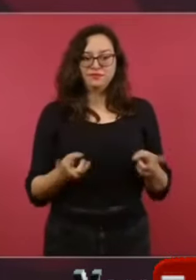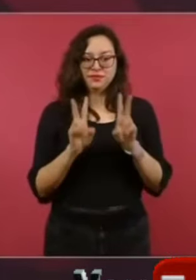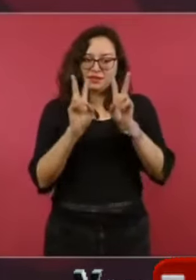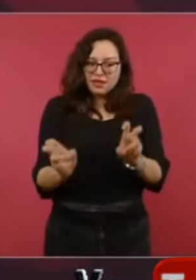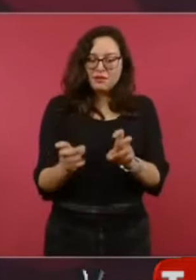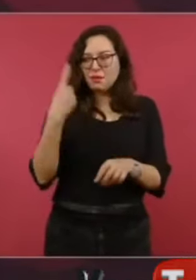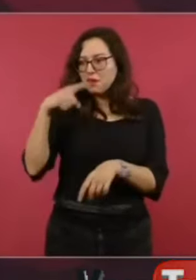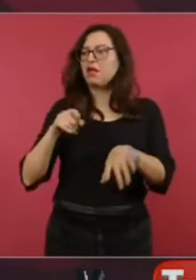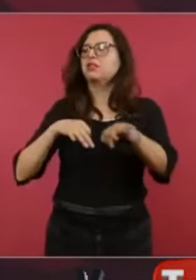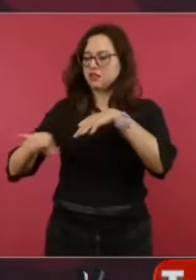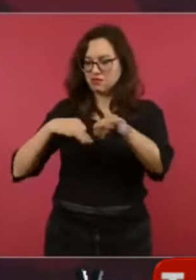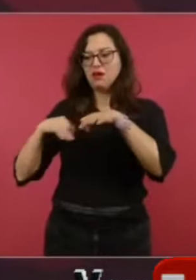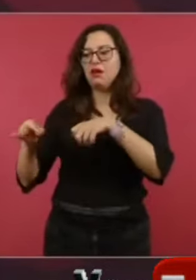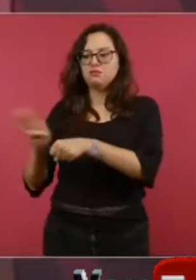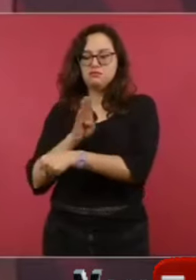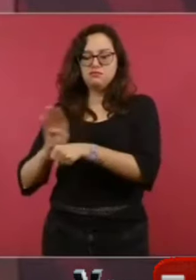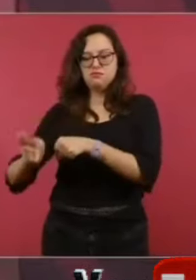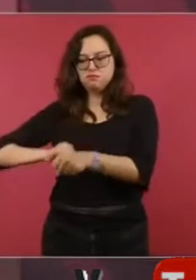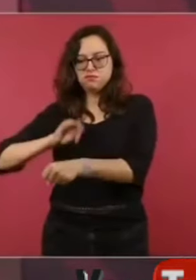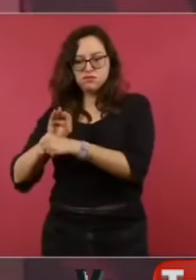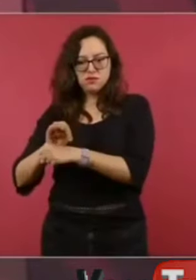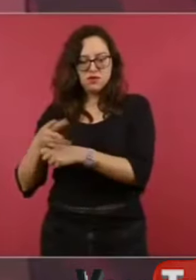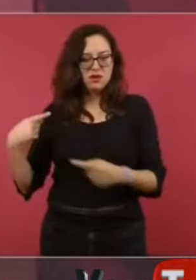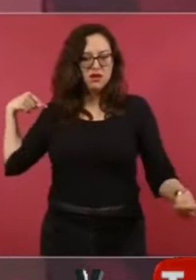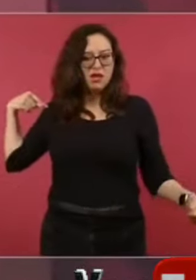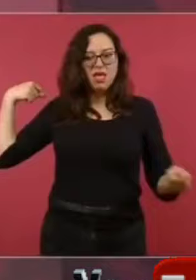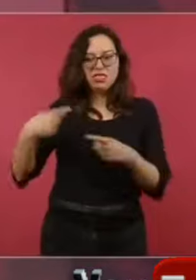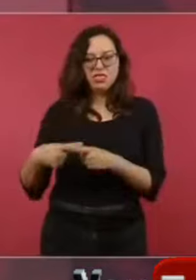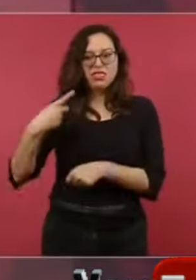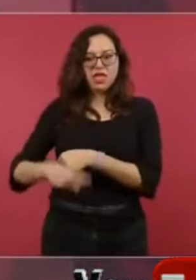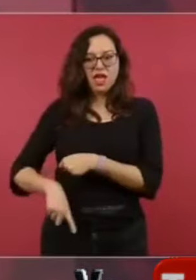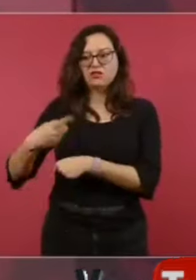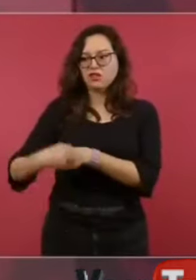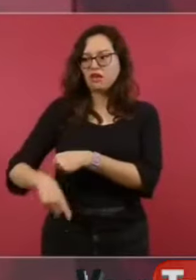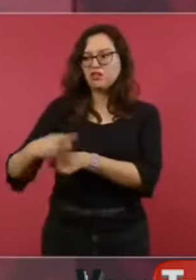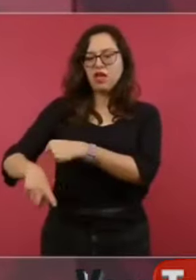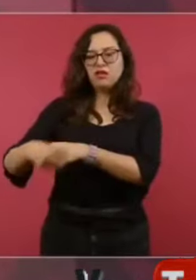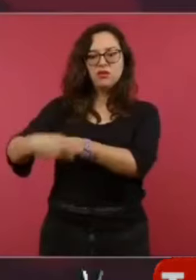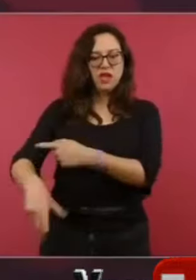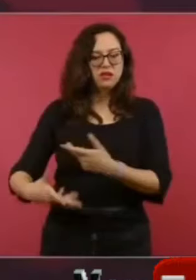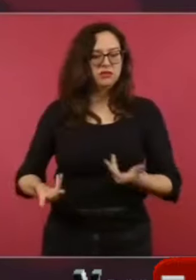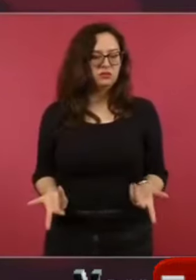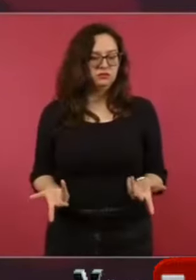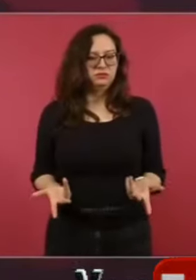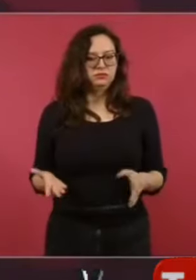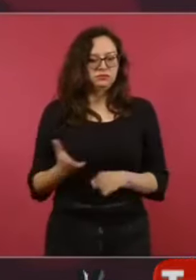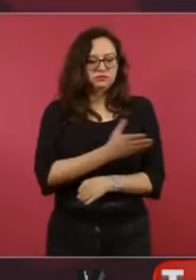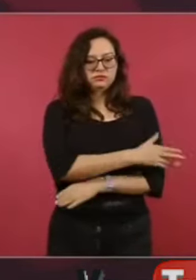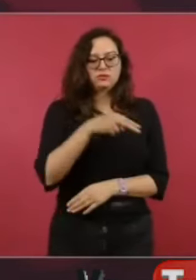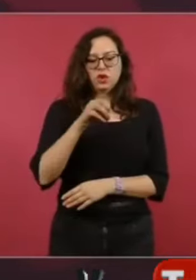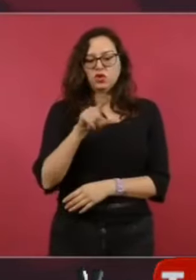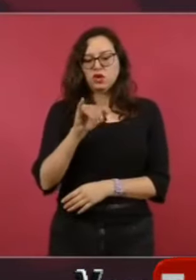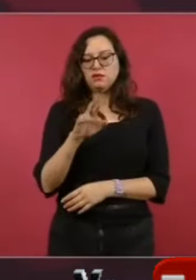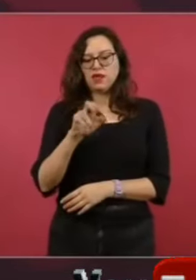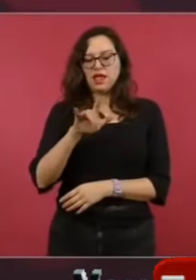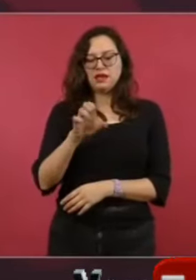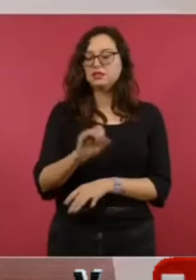trabajadores, porque lo que queremos es resarcir, reparar el daño que causaron los neoliberales